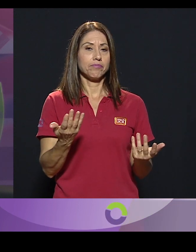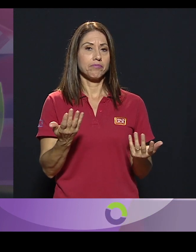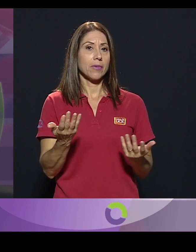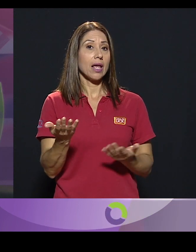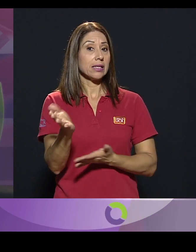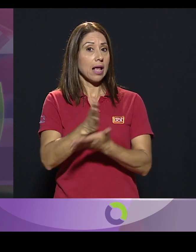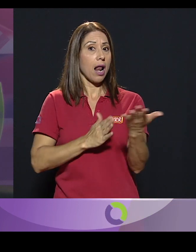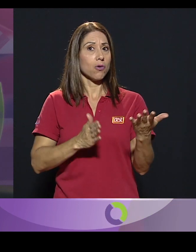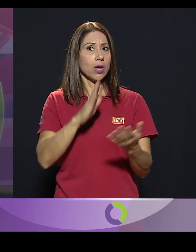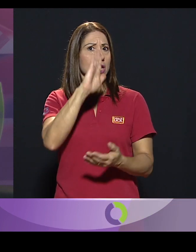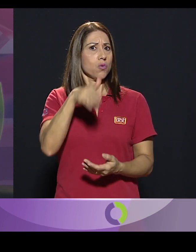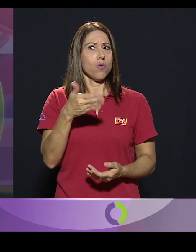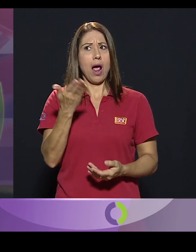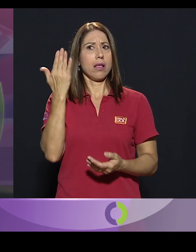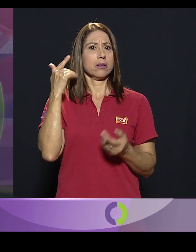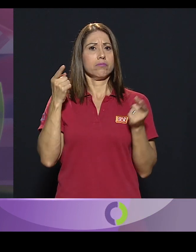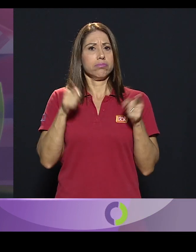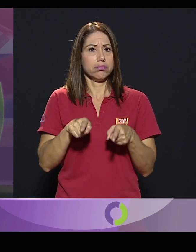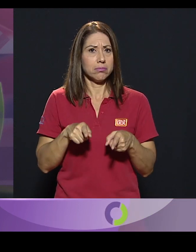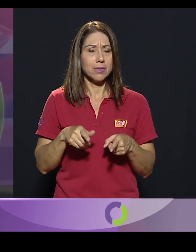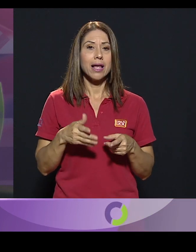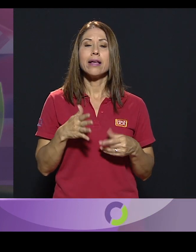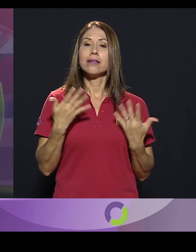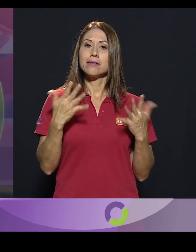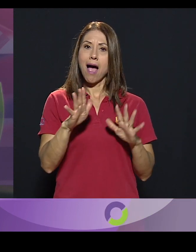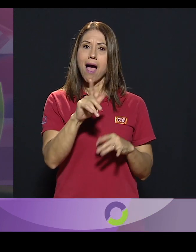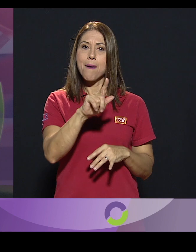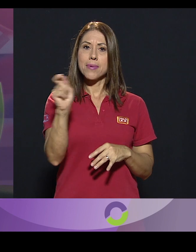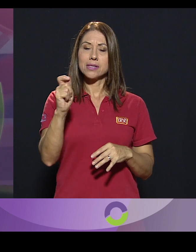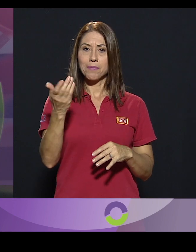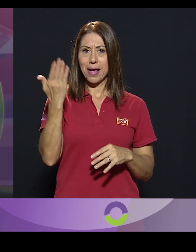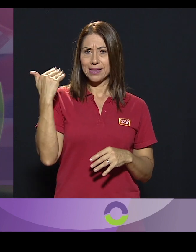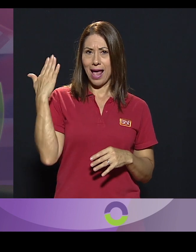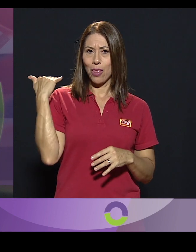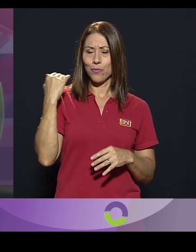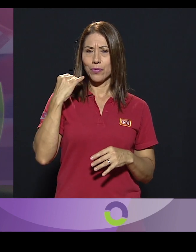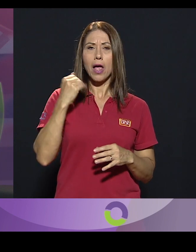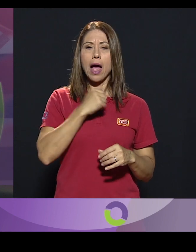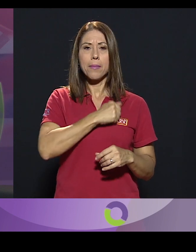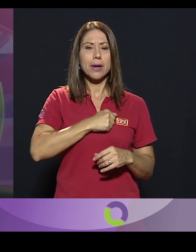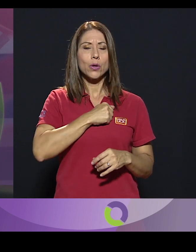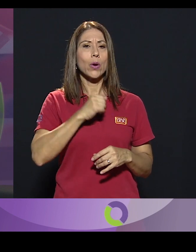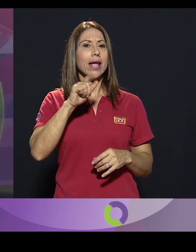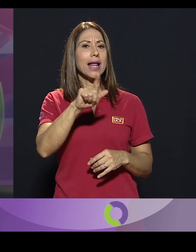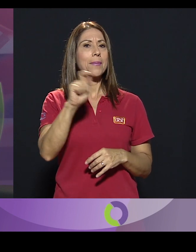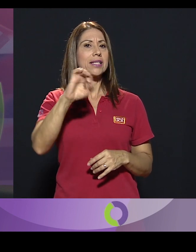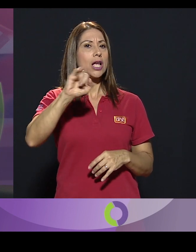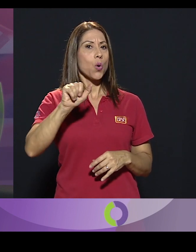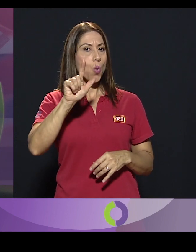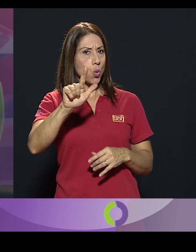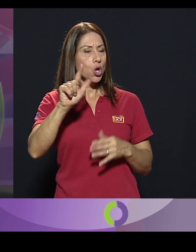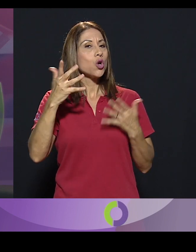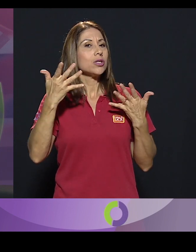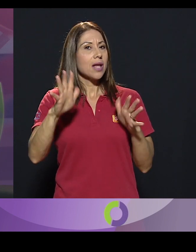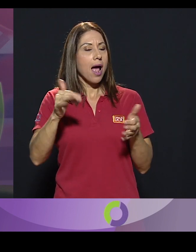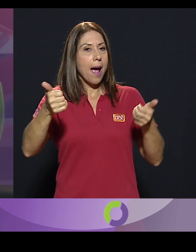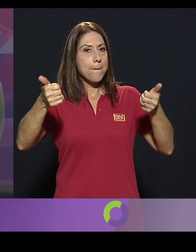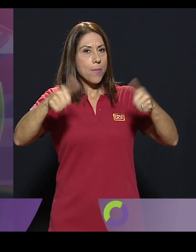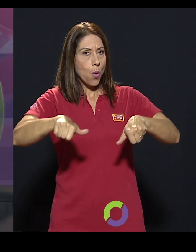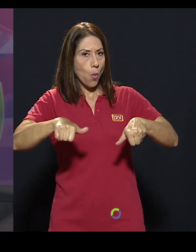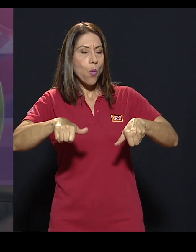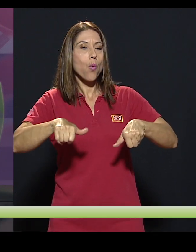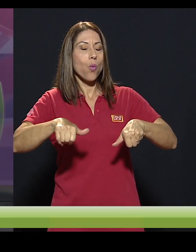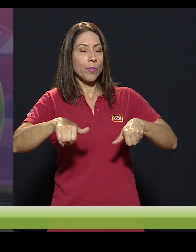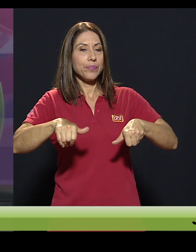un hecho inédito, aprobó el mes pasado, el mes de julio, perdón,